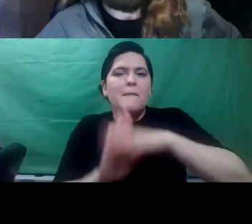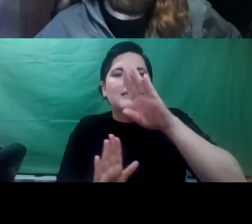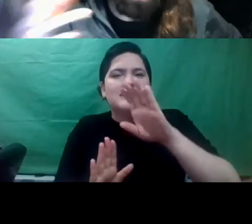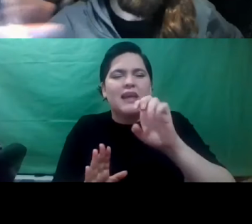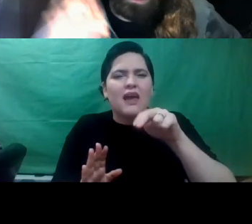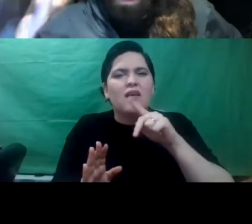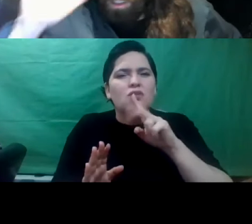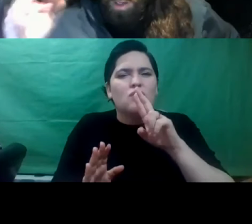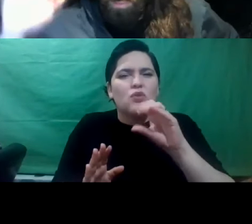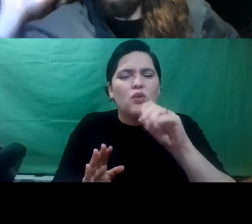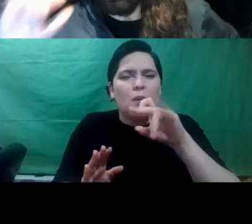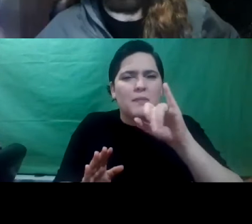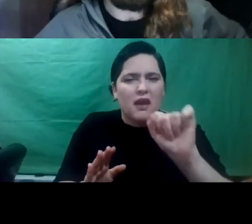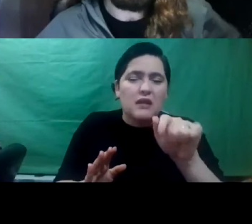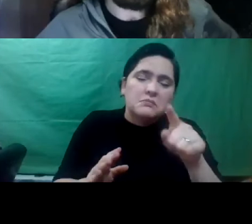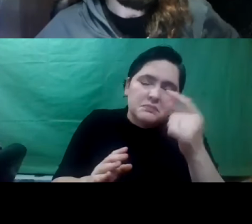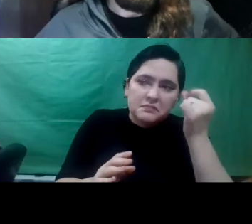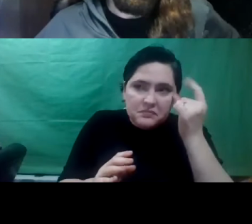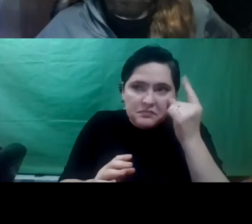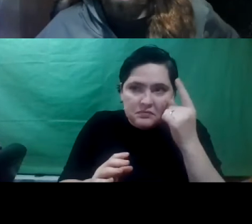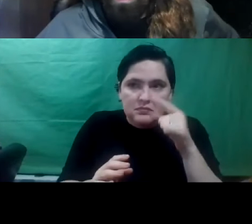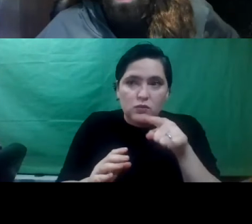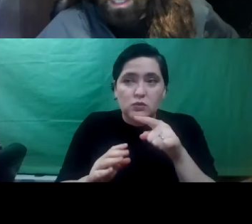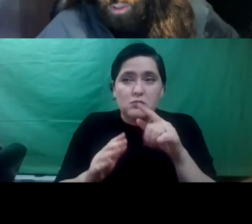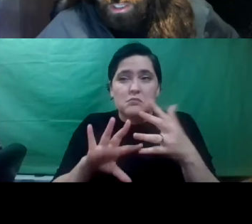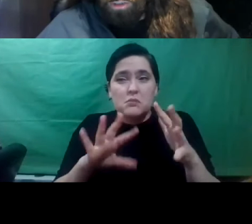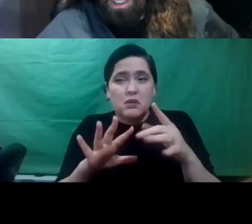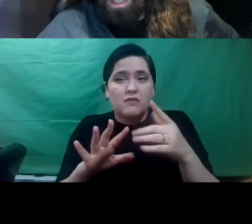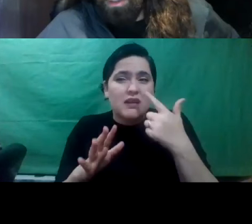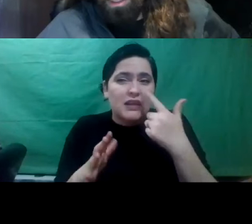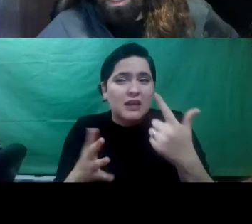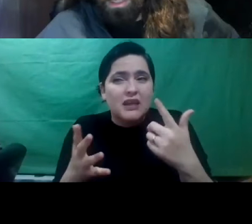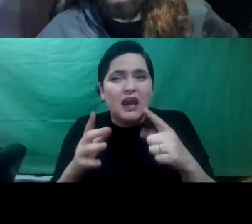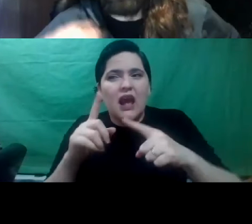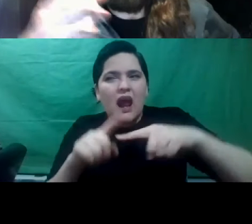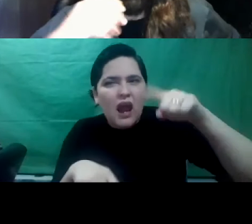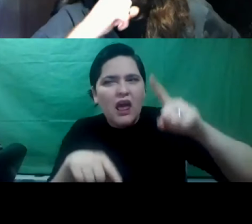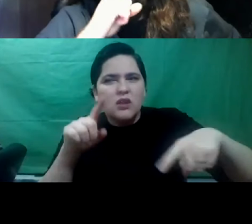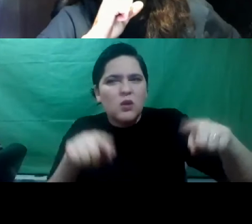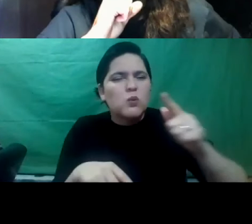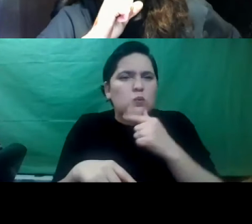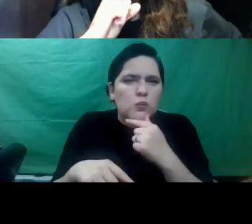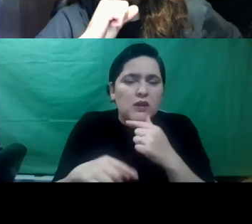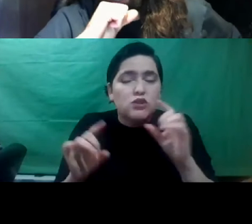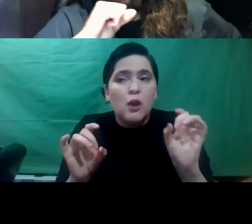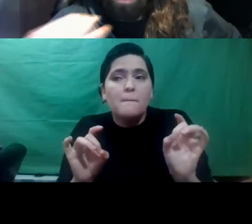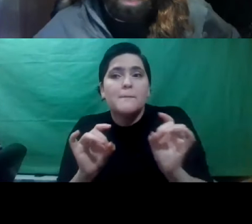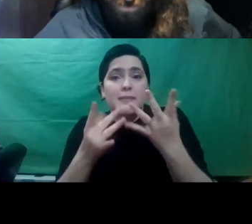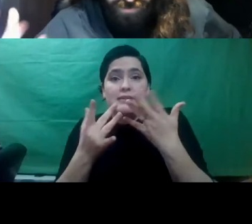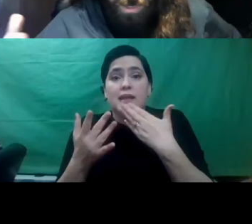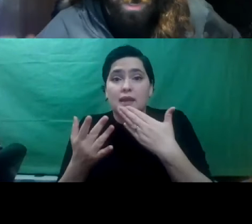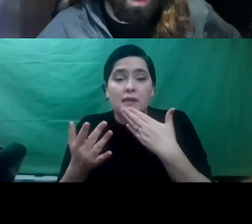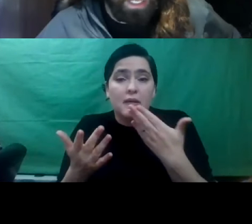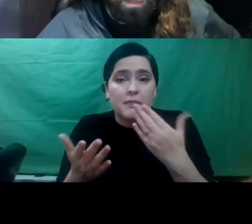leyenda. Entonces, para tenerlo más o menos conceptual, la entropía habla del grado de aleatoriedad o incerteza, la sorpresa que está asociada